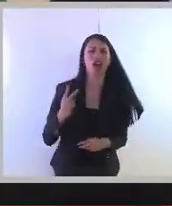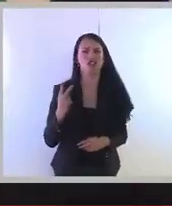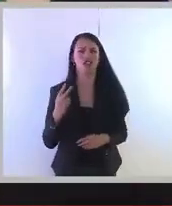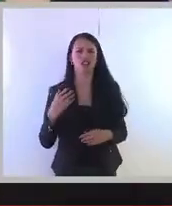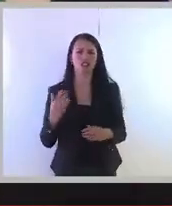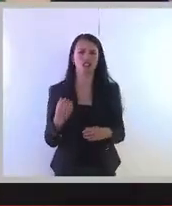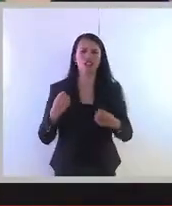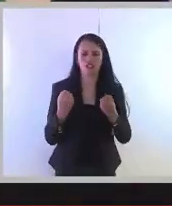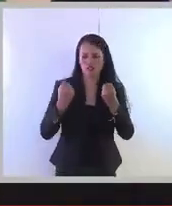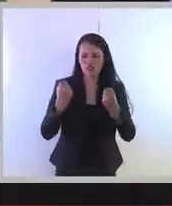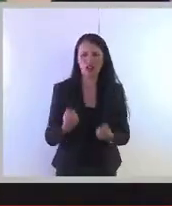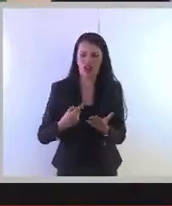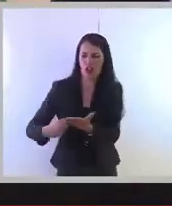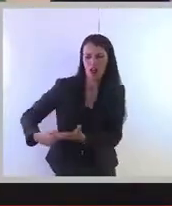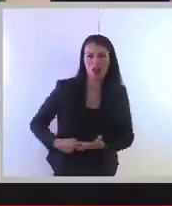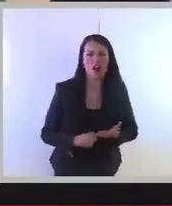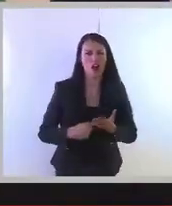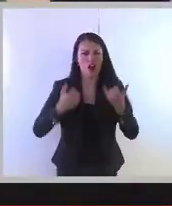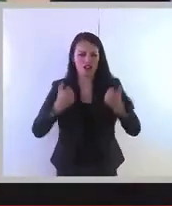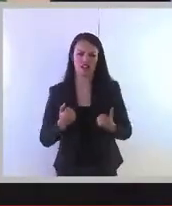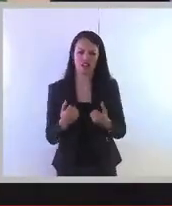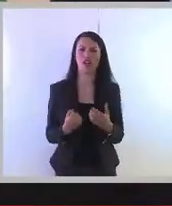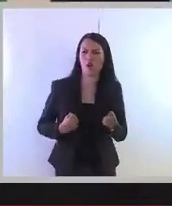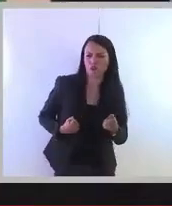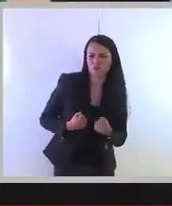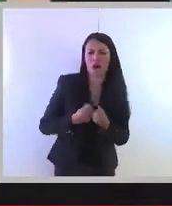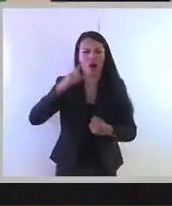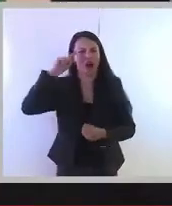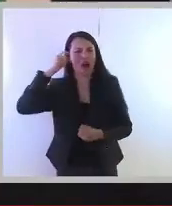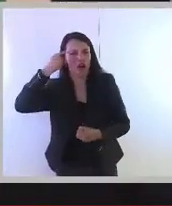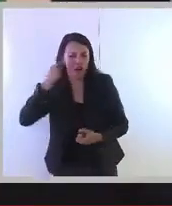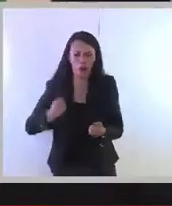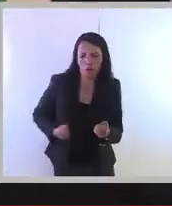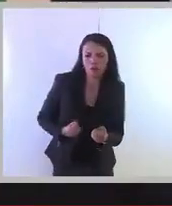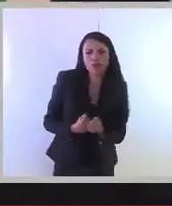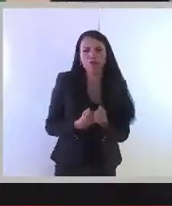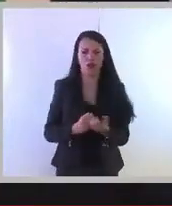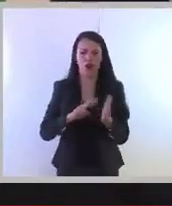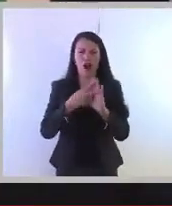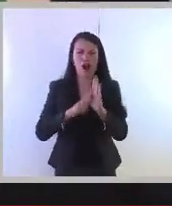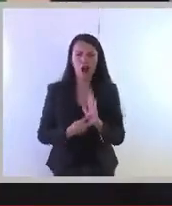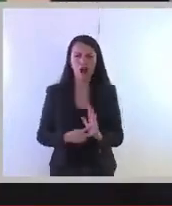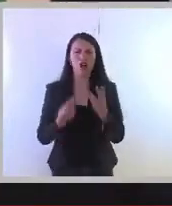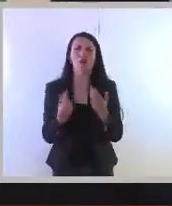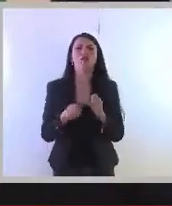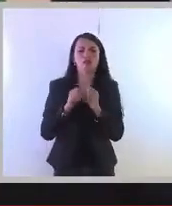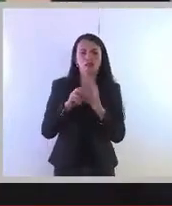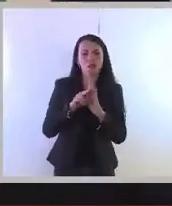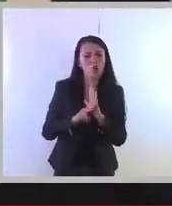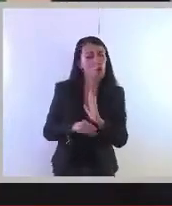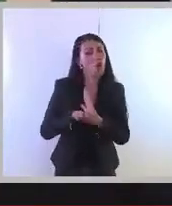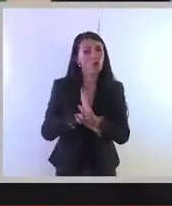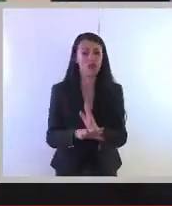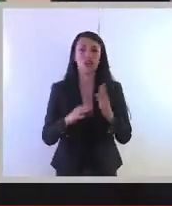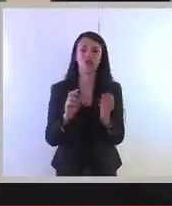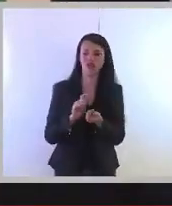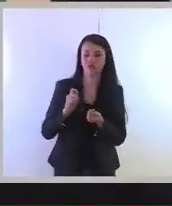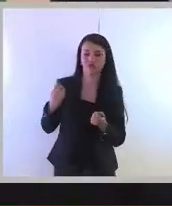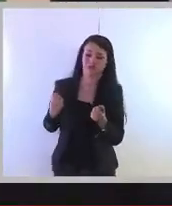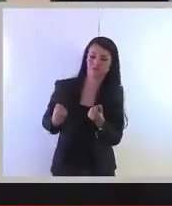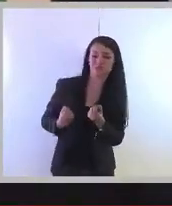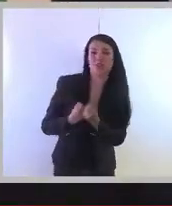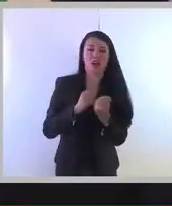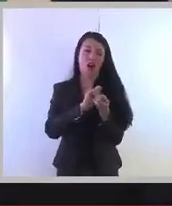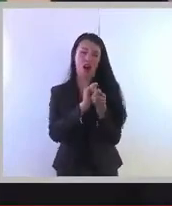para respaldar este gobierno, para respaldar las verdaderas reformas políticas y para respaldar